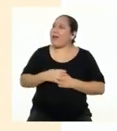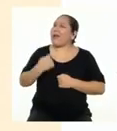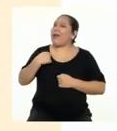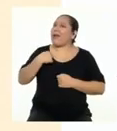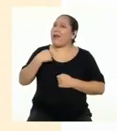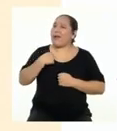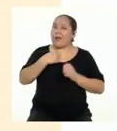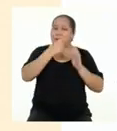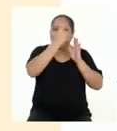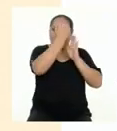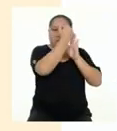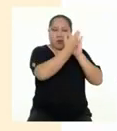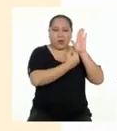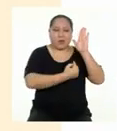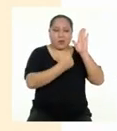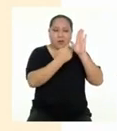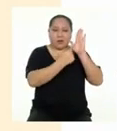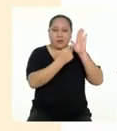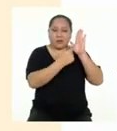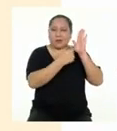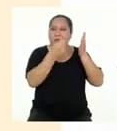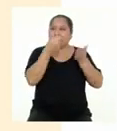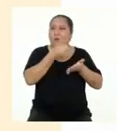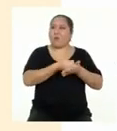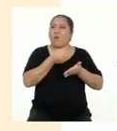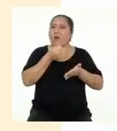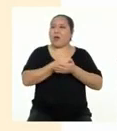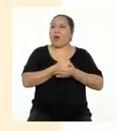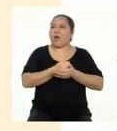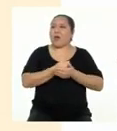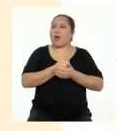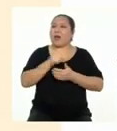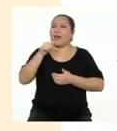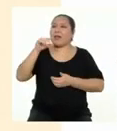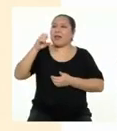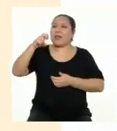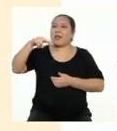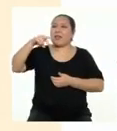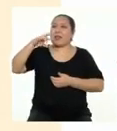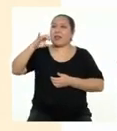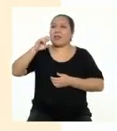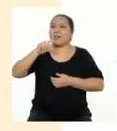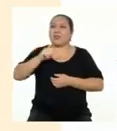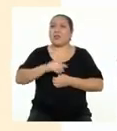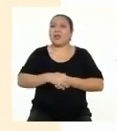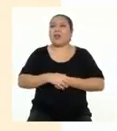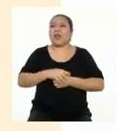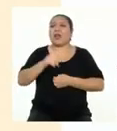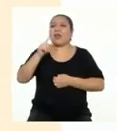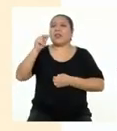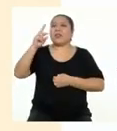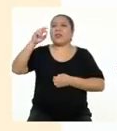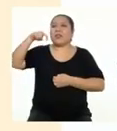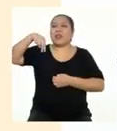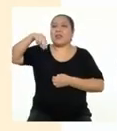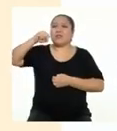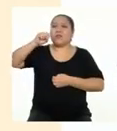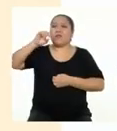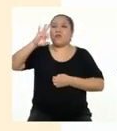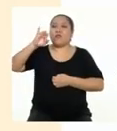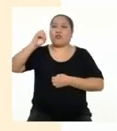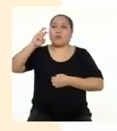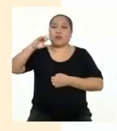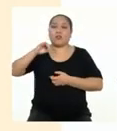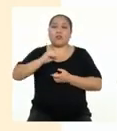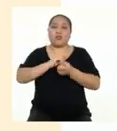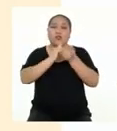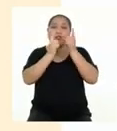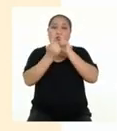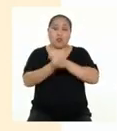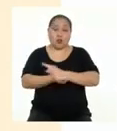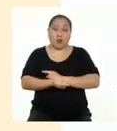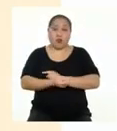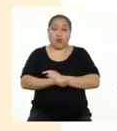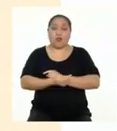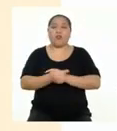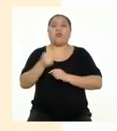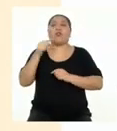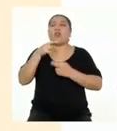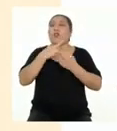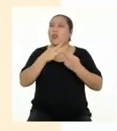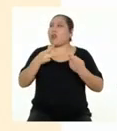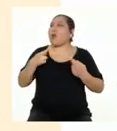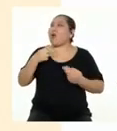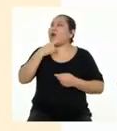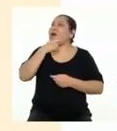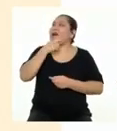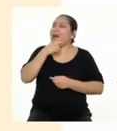En mi consumo se considera el costo de generación, transformación y distribución de los recursos naturales.